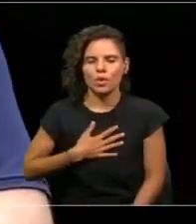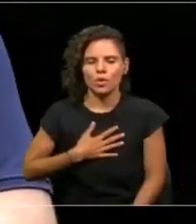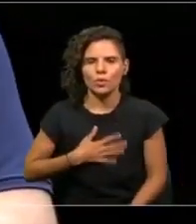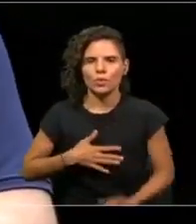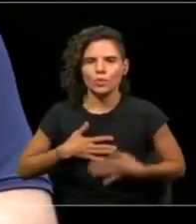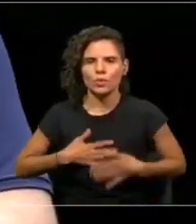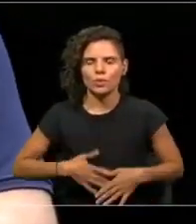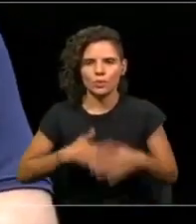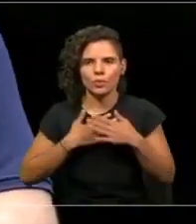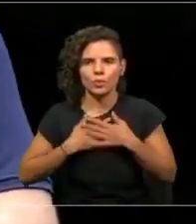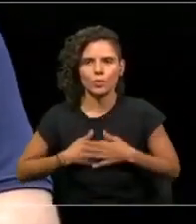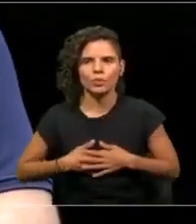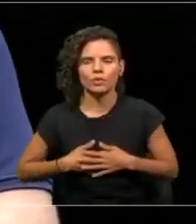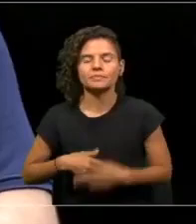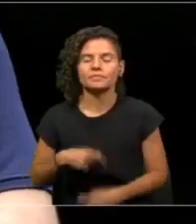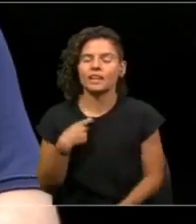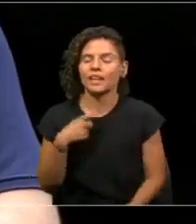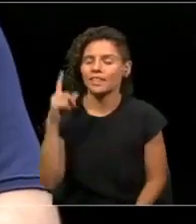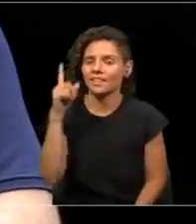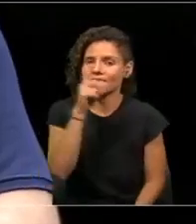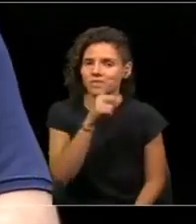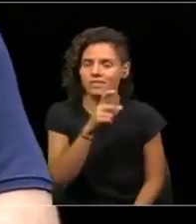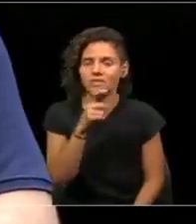pero voy a tratar de ir al grano.